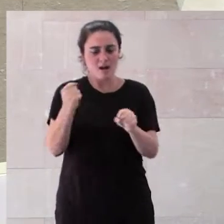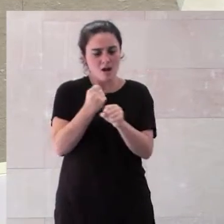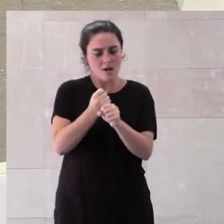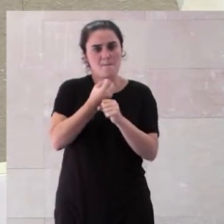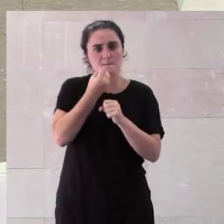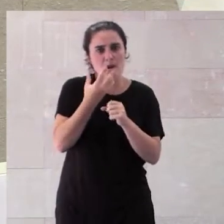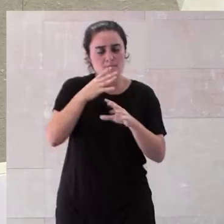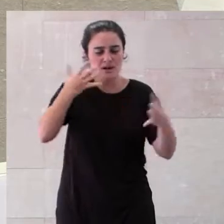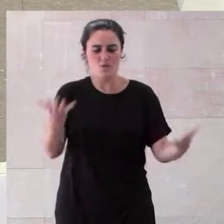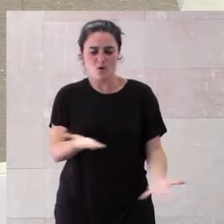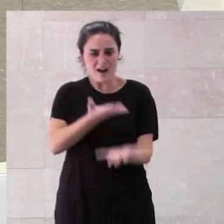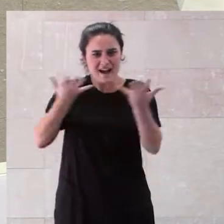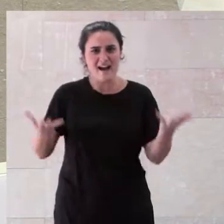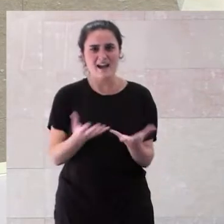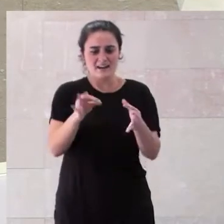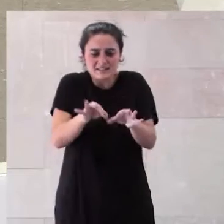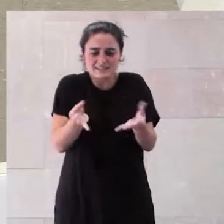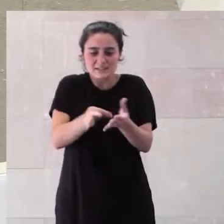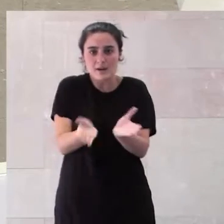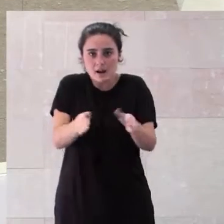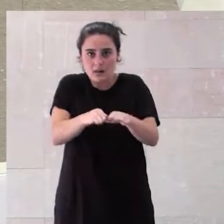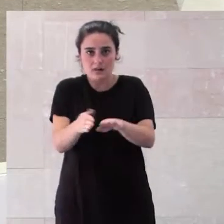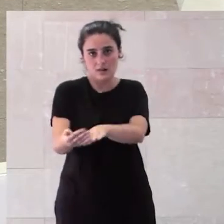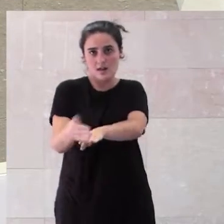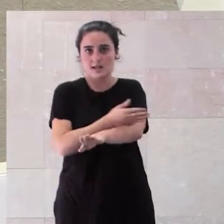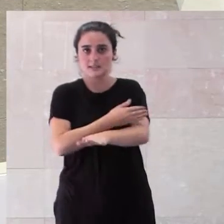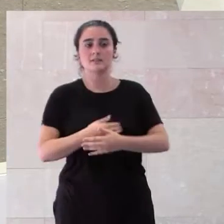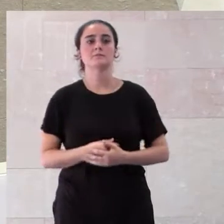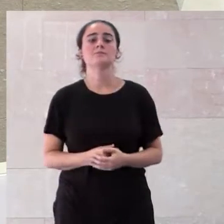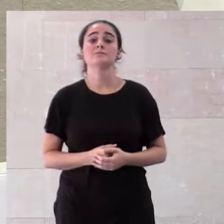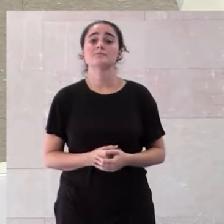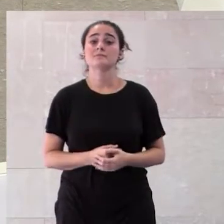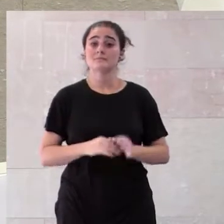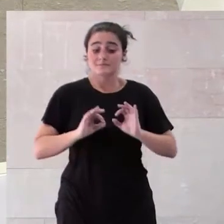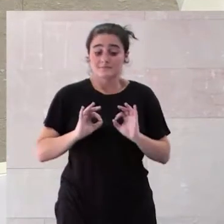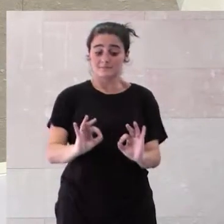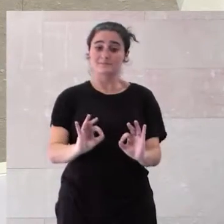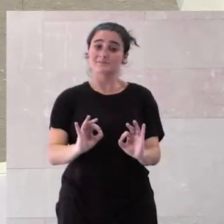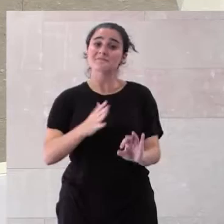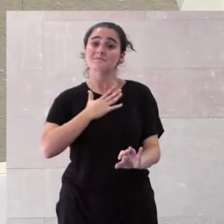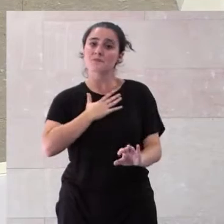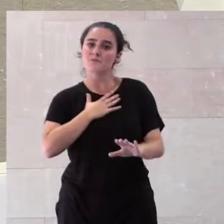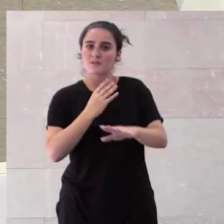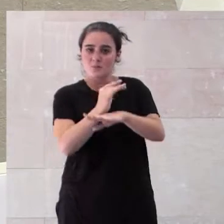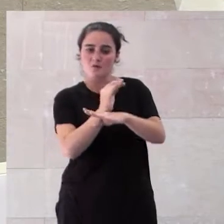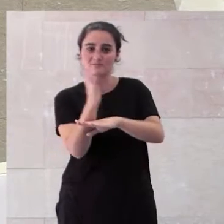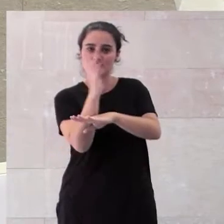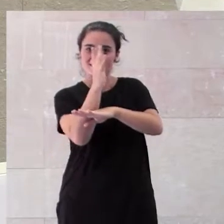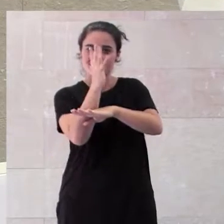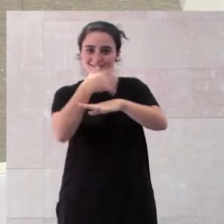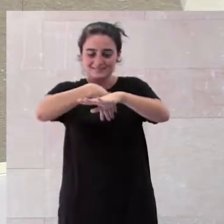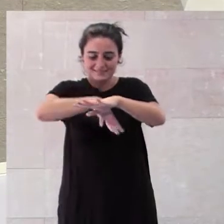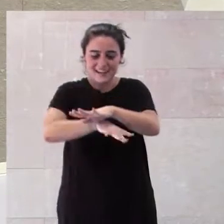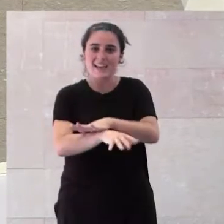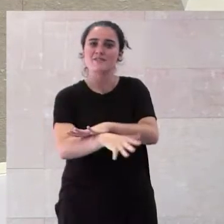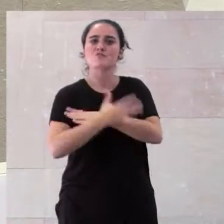y mullirla antes de sembrar. Así, las nuevas raíces podrán encontrar alimento y